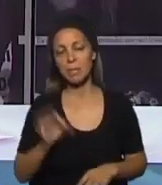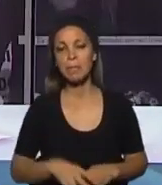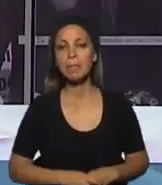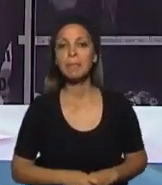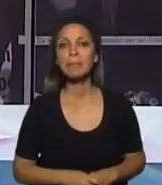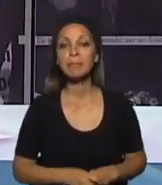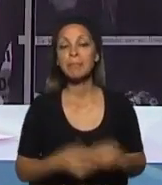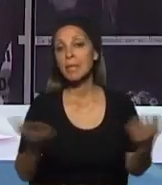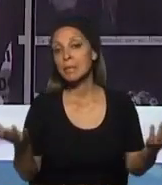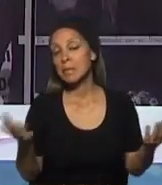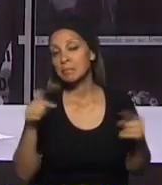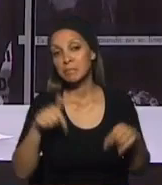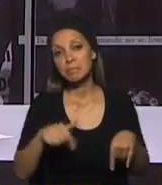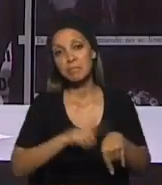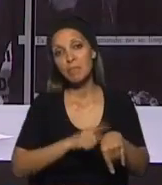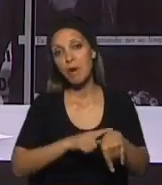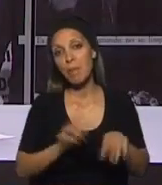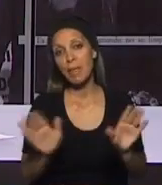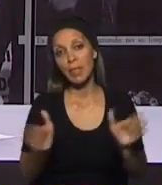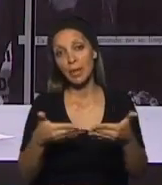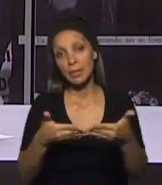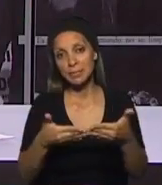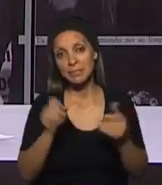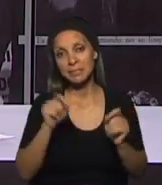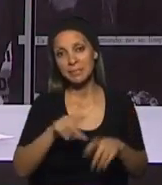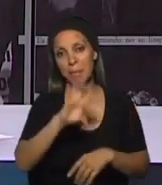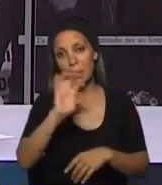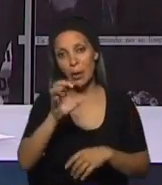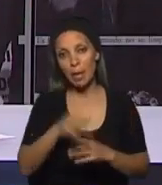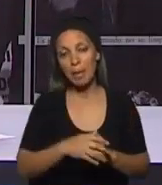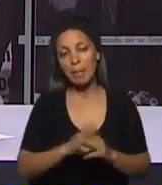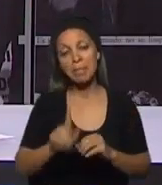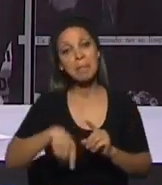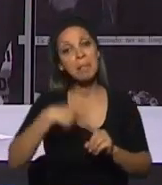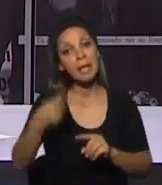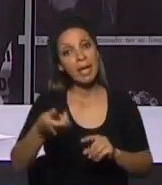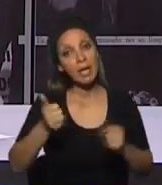Y llegamos al final de nuestro Con Voz Propia y por supuesto mañana los